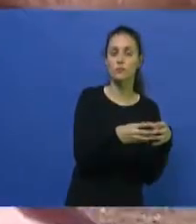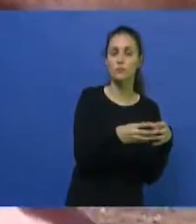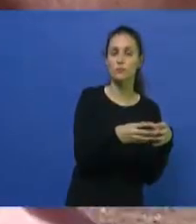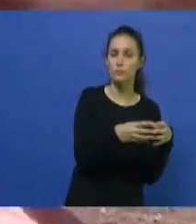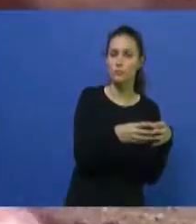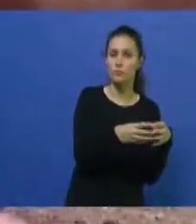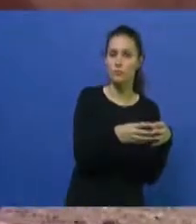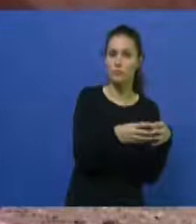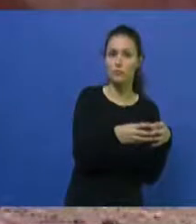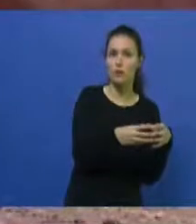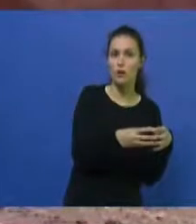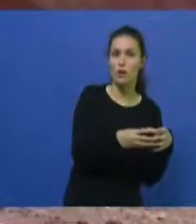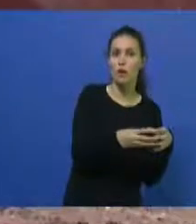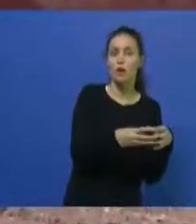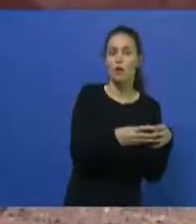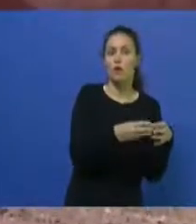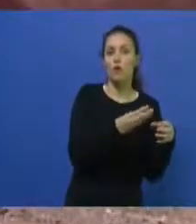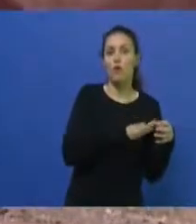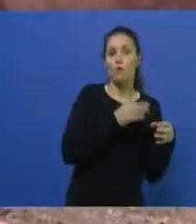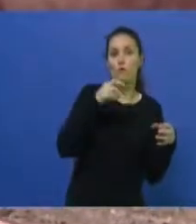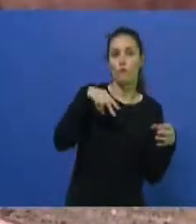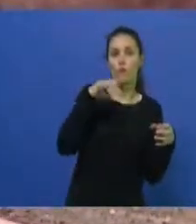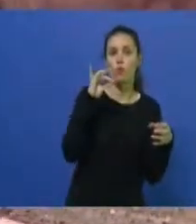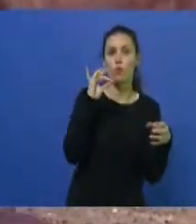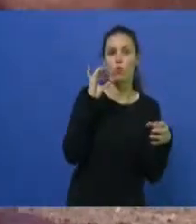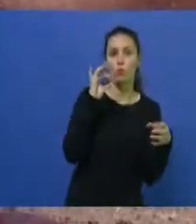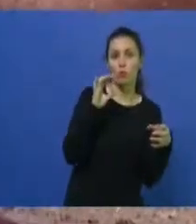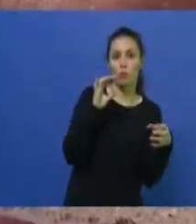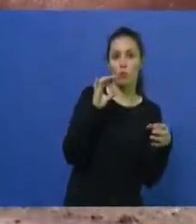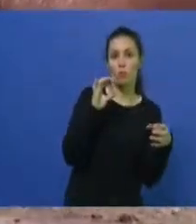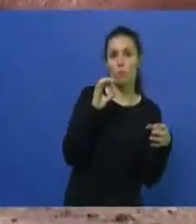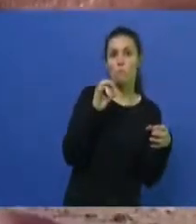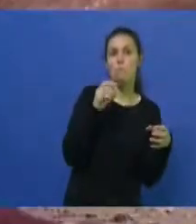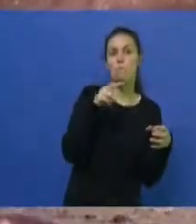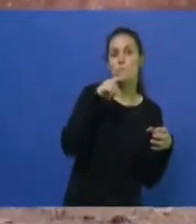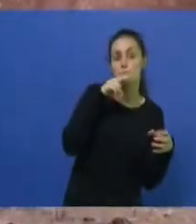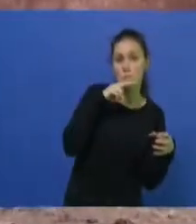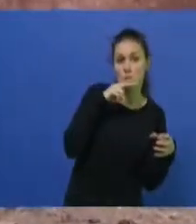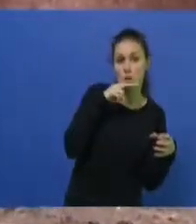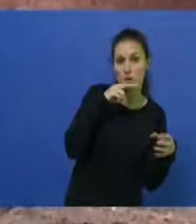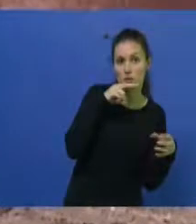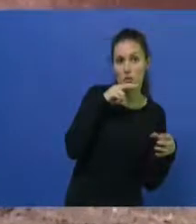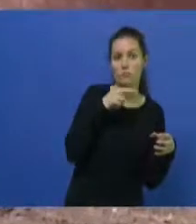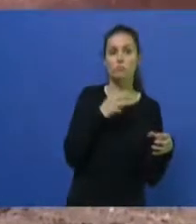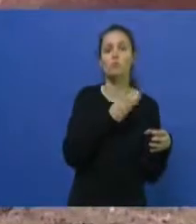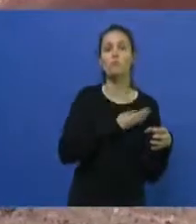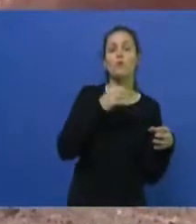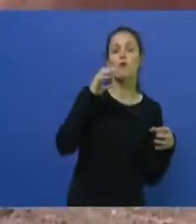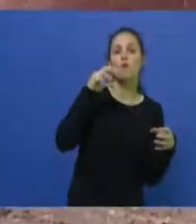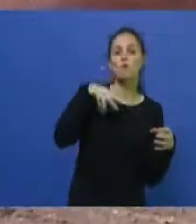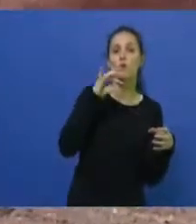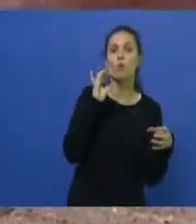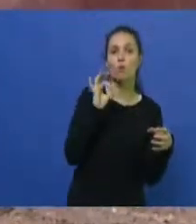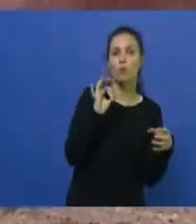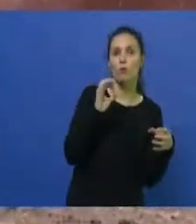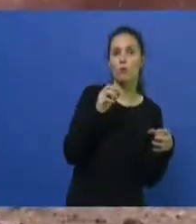Fondo Federal, sí, la caída del Fondo Verde, del Fondo Sojero, que se suma a esta situación que vienen atravesando los municipios